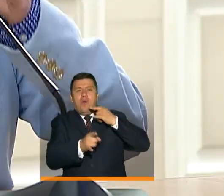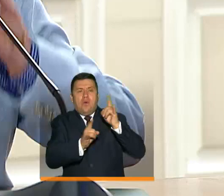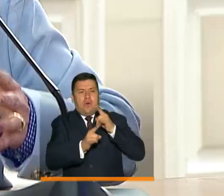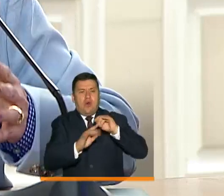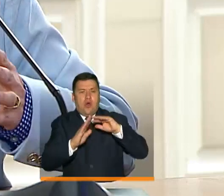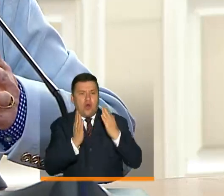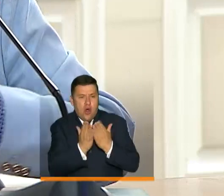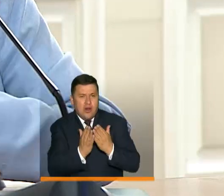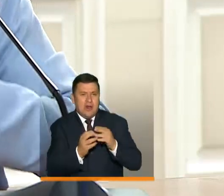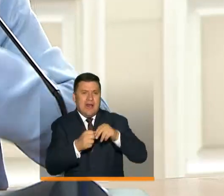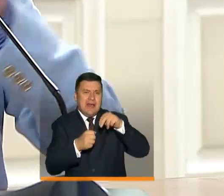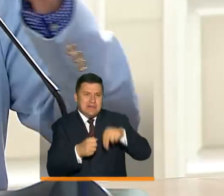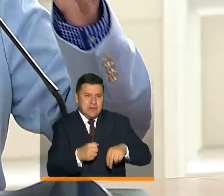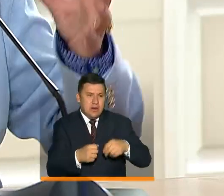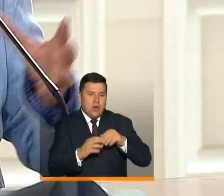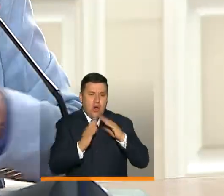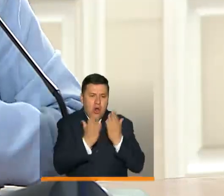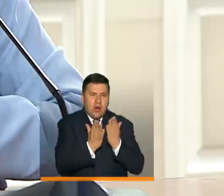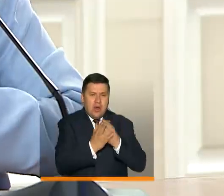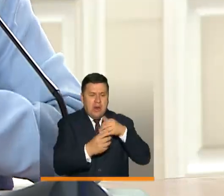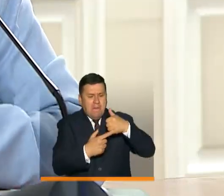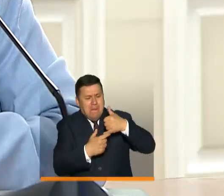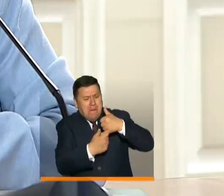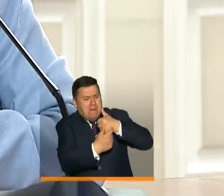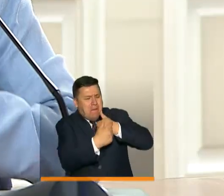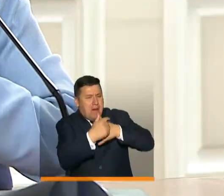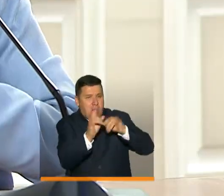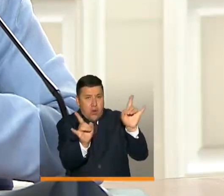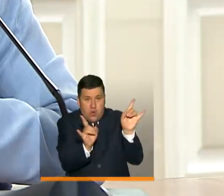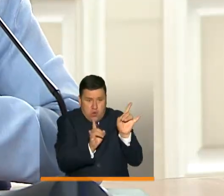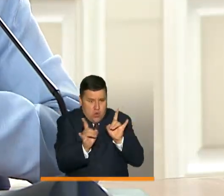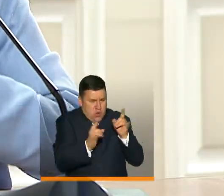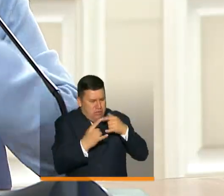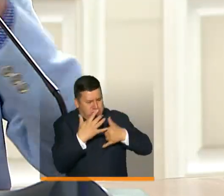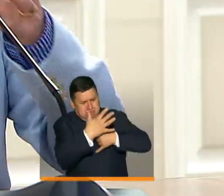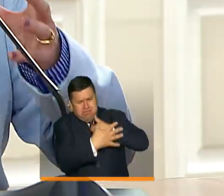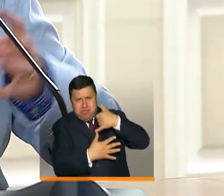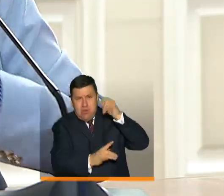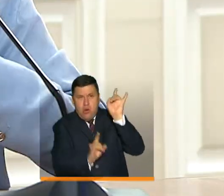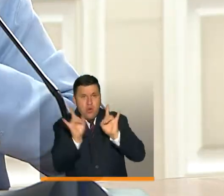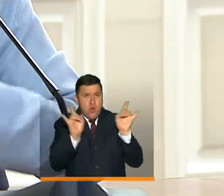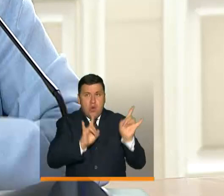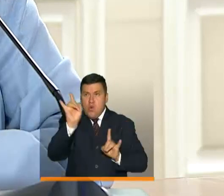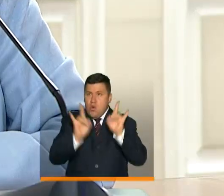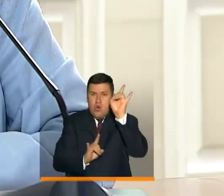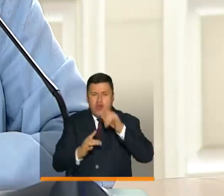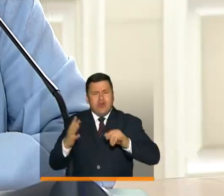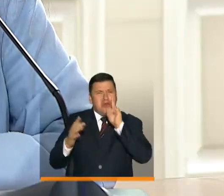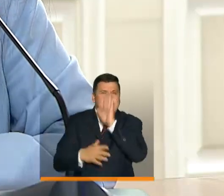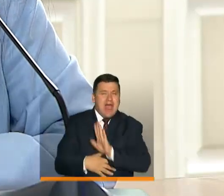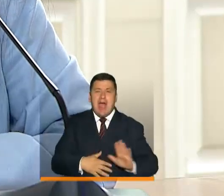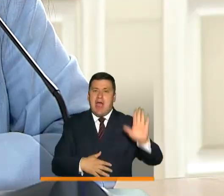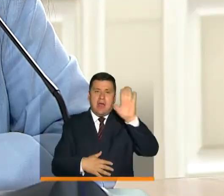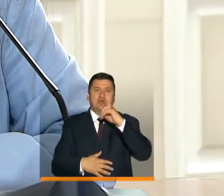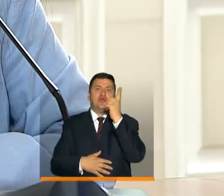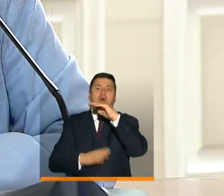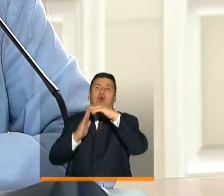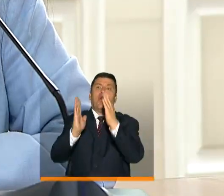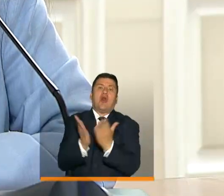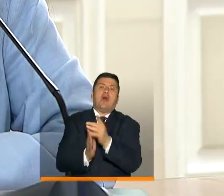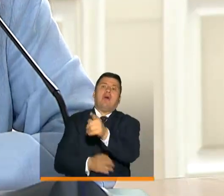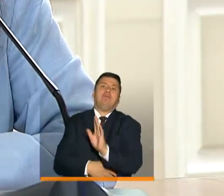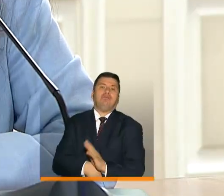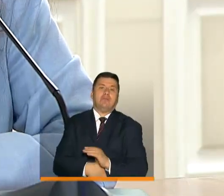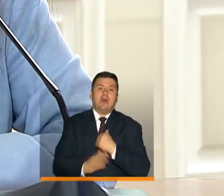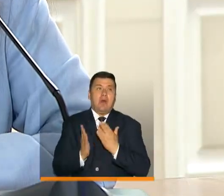a los estudiantes, pero también alrededor de las zonas de esos colegios, para que no solamente se